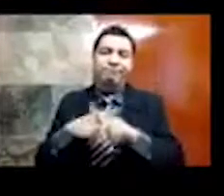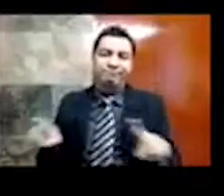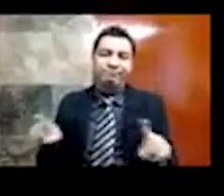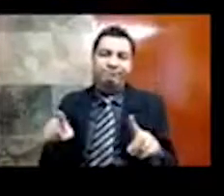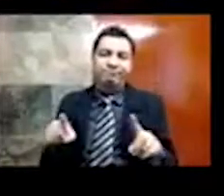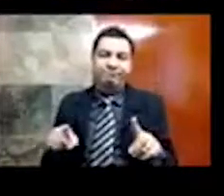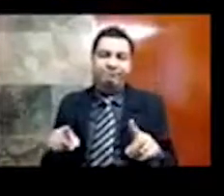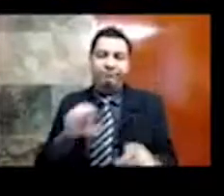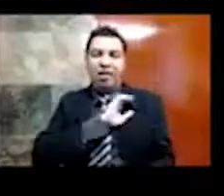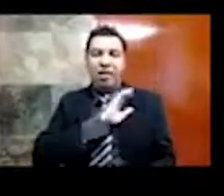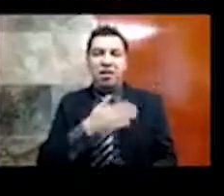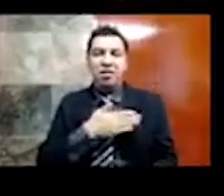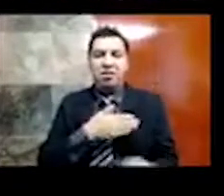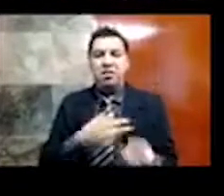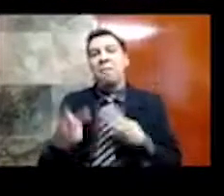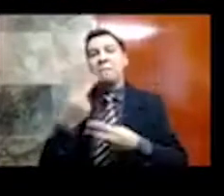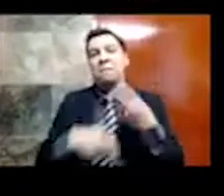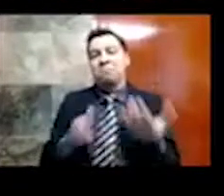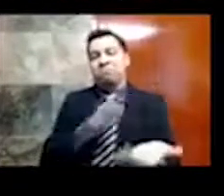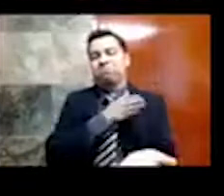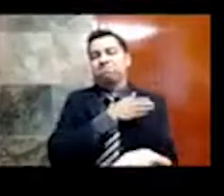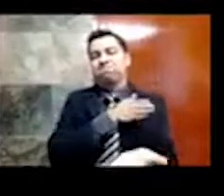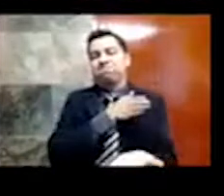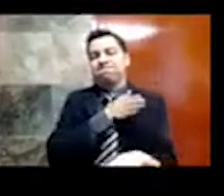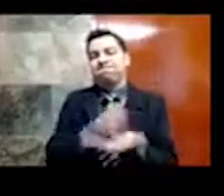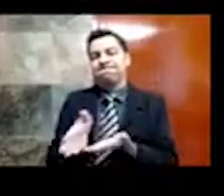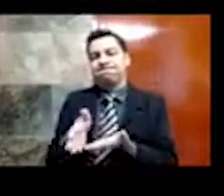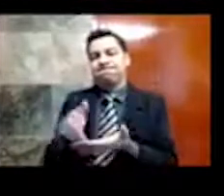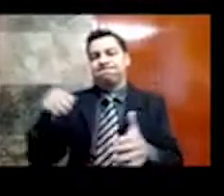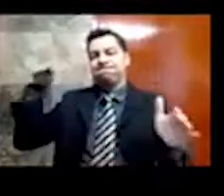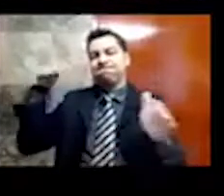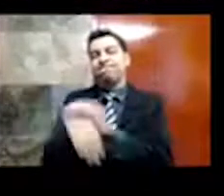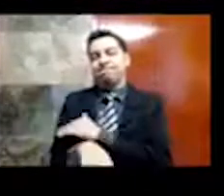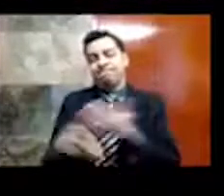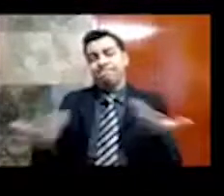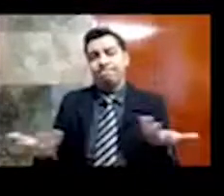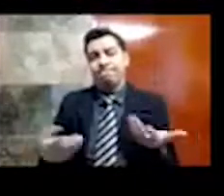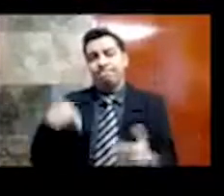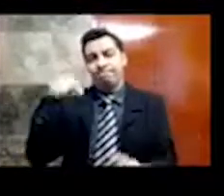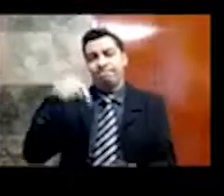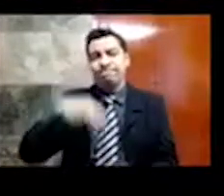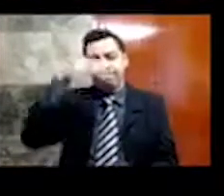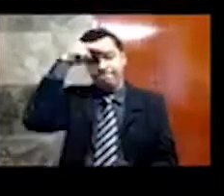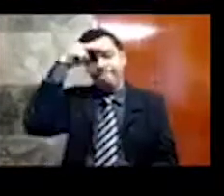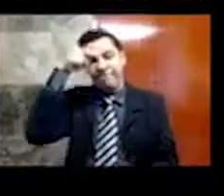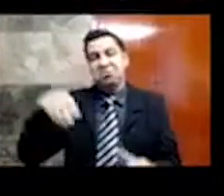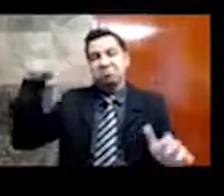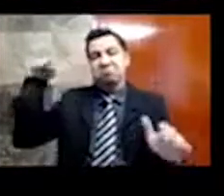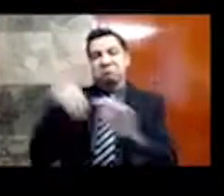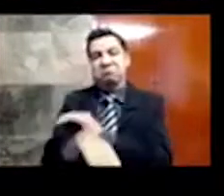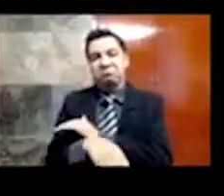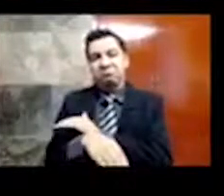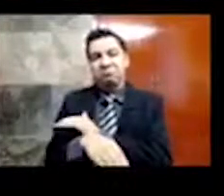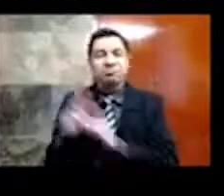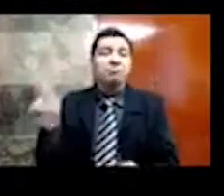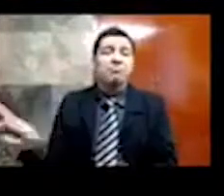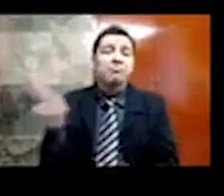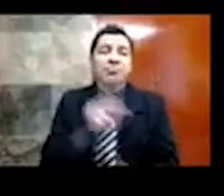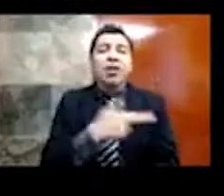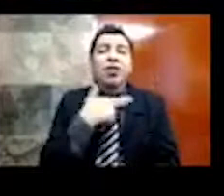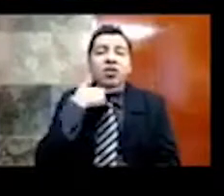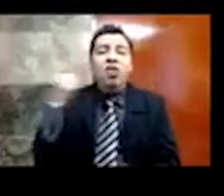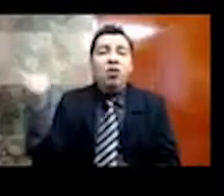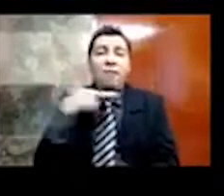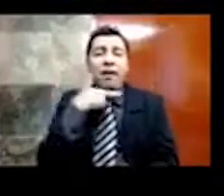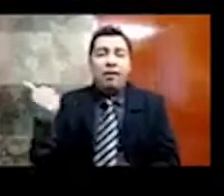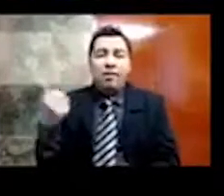pueblo extraordinario. Son como los romanos, que en unos cuantos años se hicieron de todas las culturas que habían dominado por miles